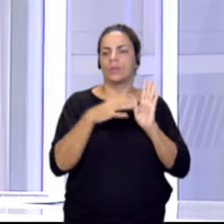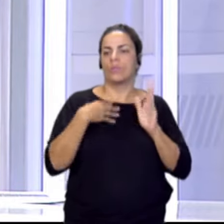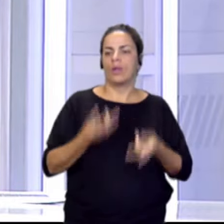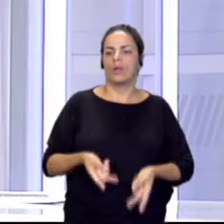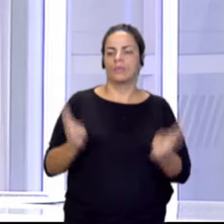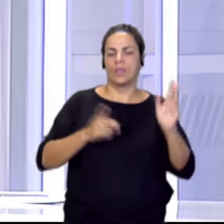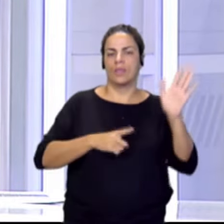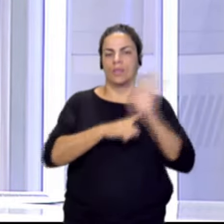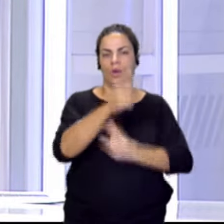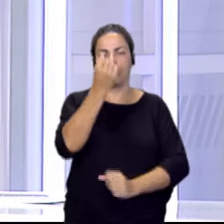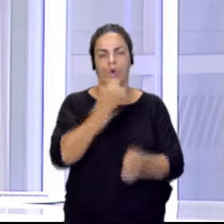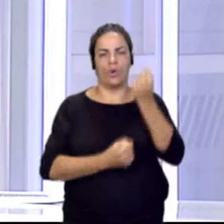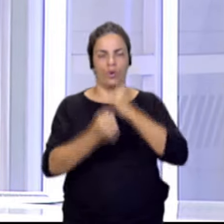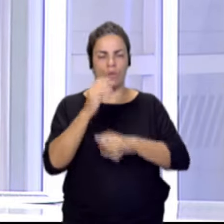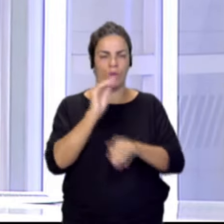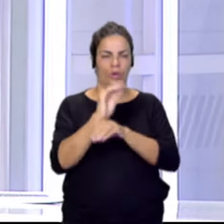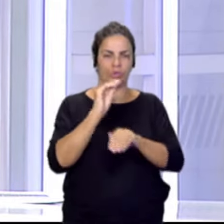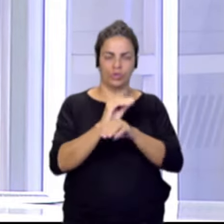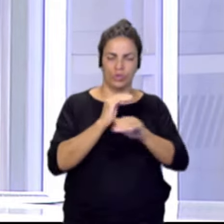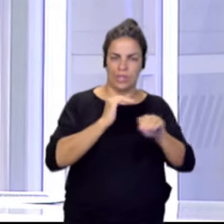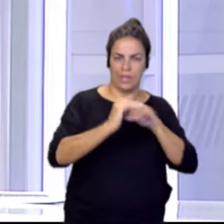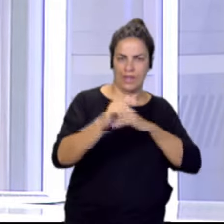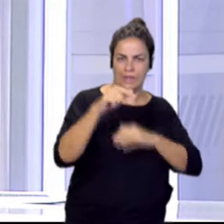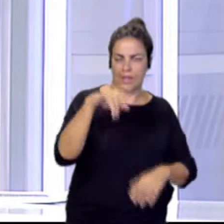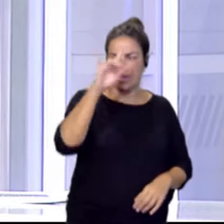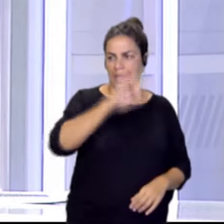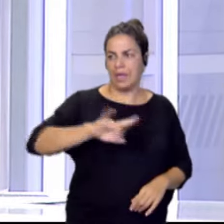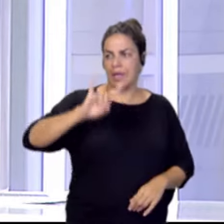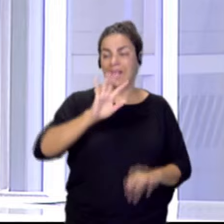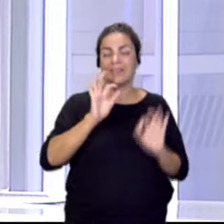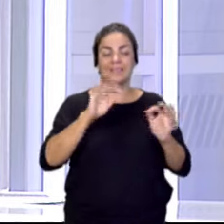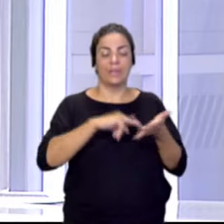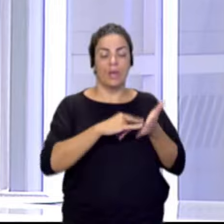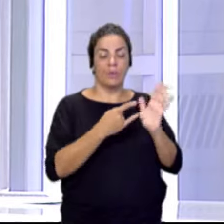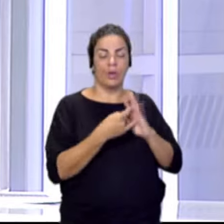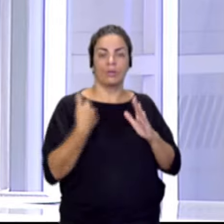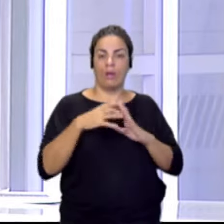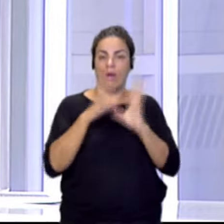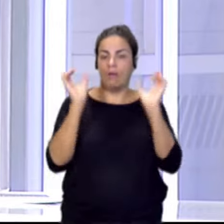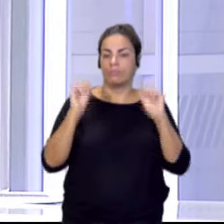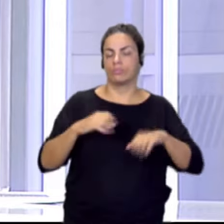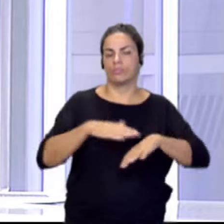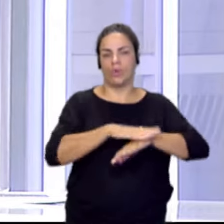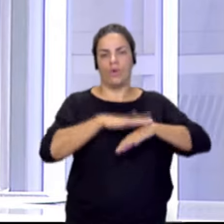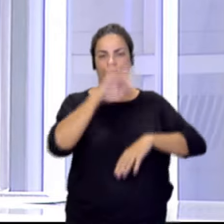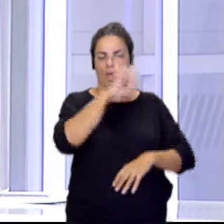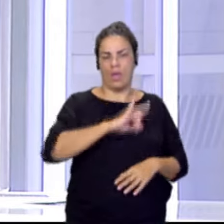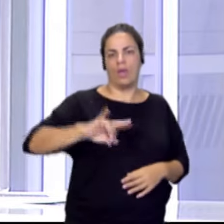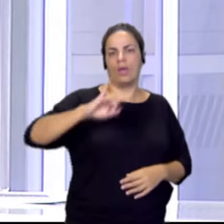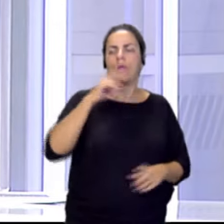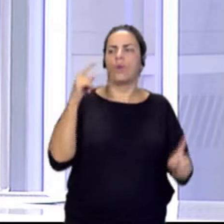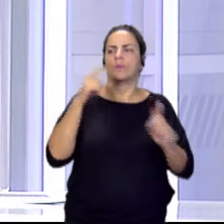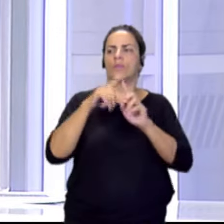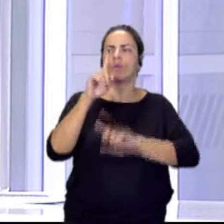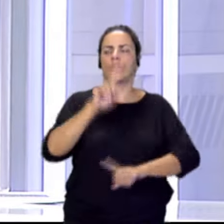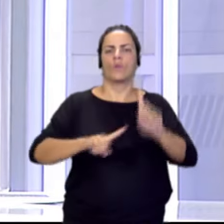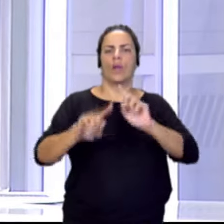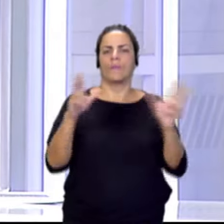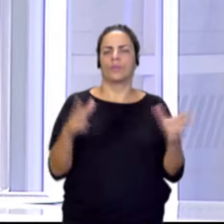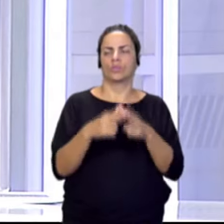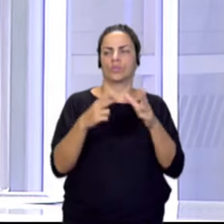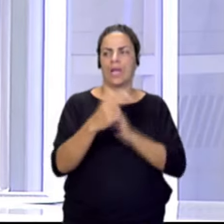económico sostenible de aquí, de Canarias. Es el proyecto que ha consensuado el Gobierno regional para hacer frente a todos los problemas sociales,